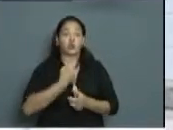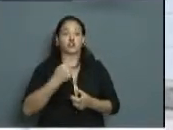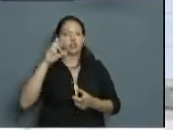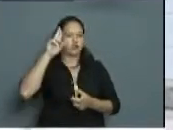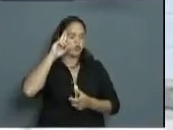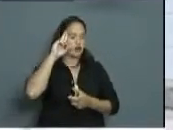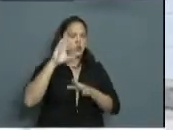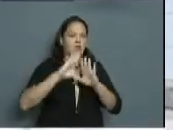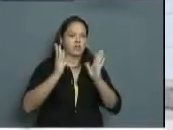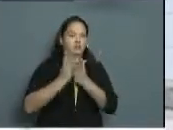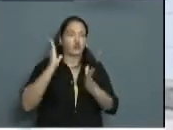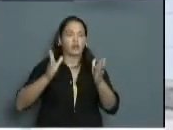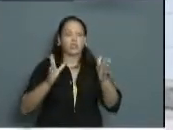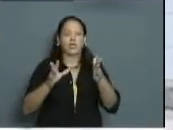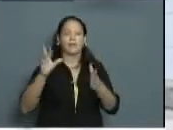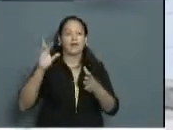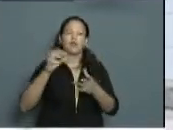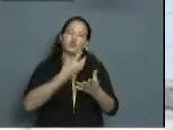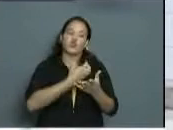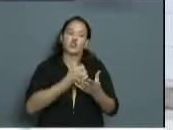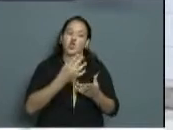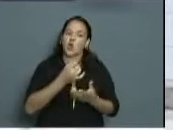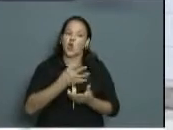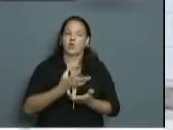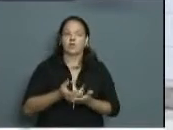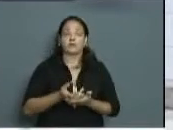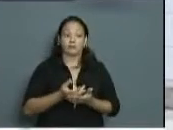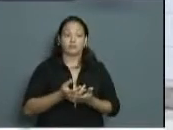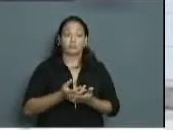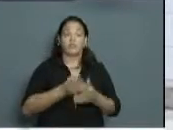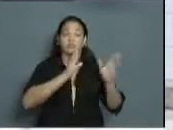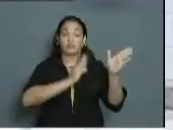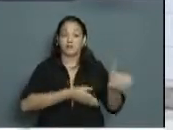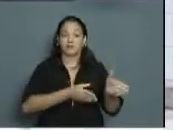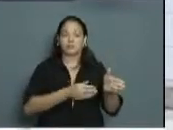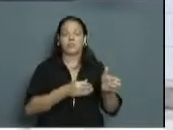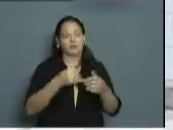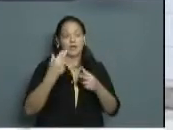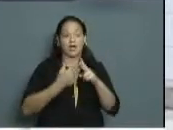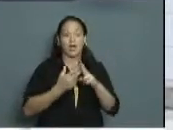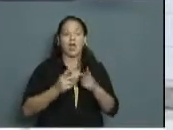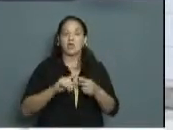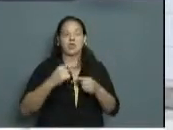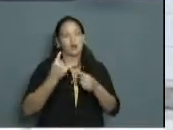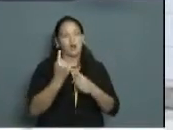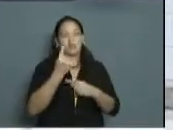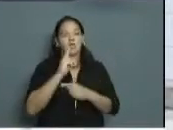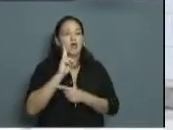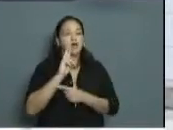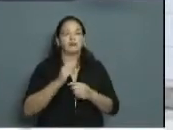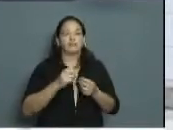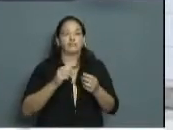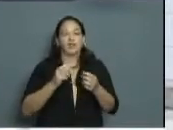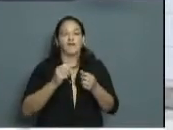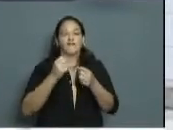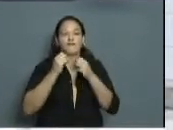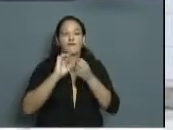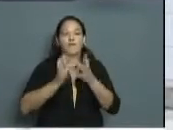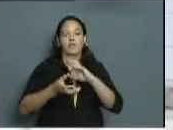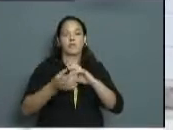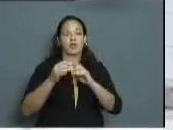paréntesis histórico de dolor, pero que nos obligó a organizarnos, a disciplinarnos, como la única vía que tiene nuestro pueblo de superar este tipo de